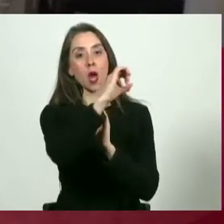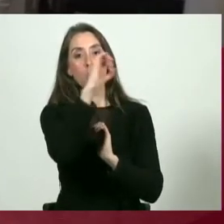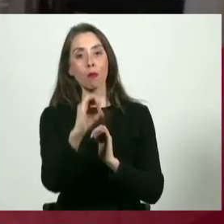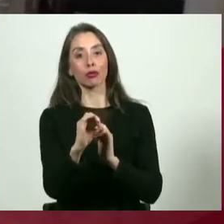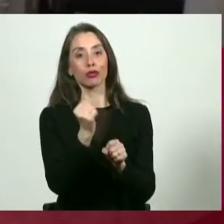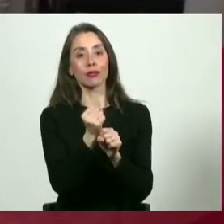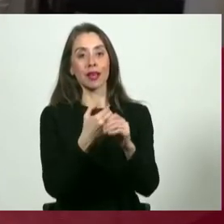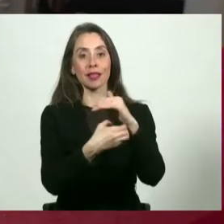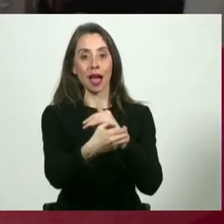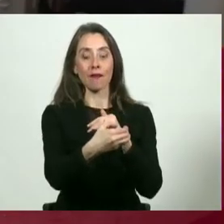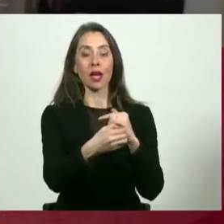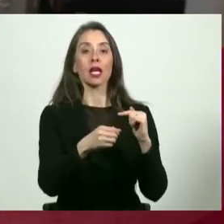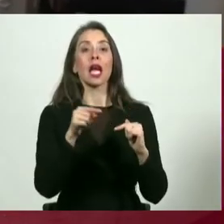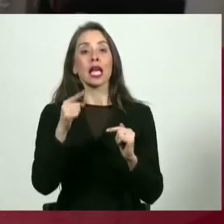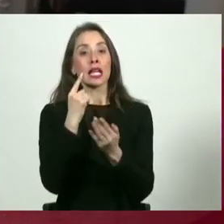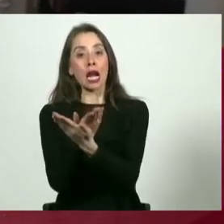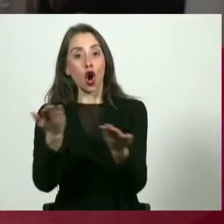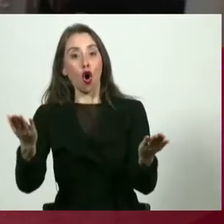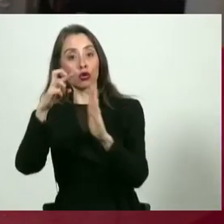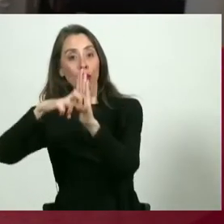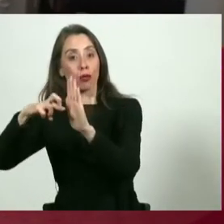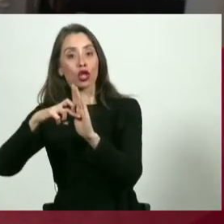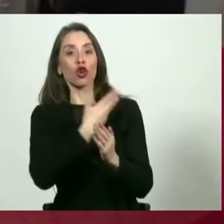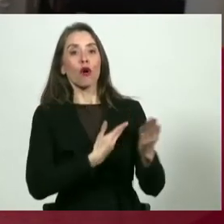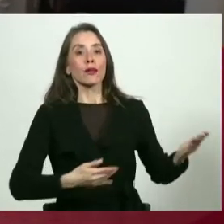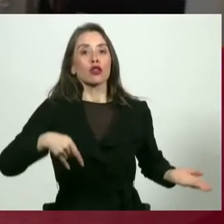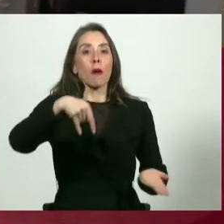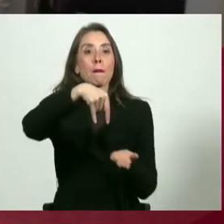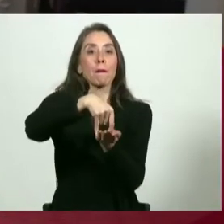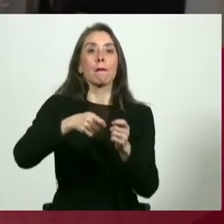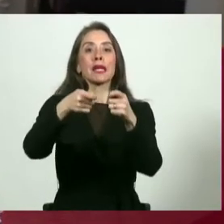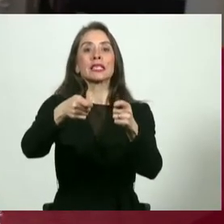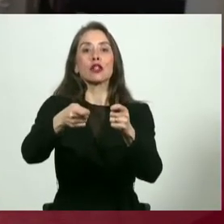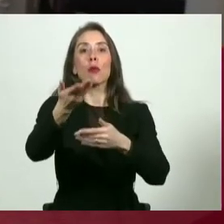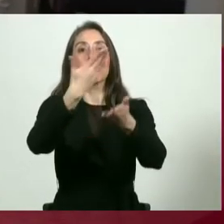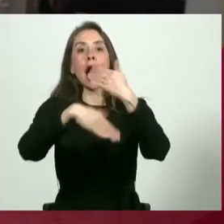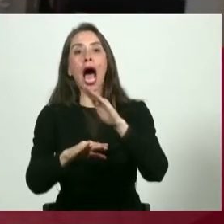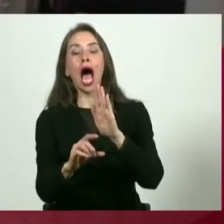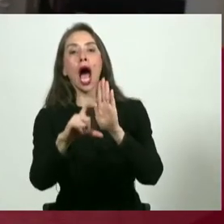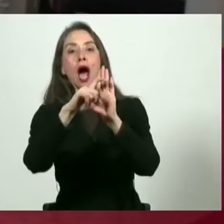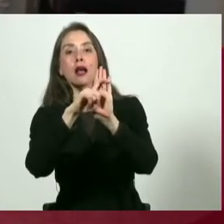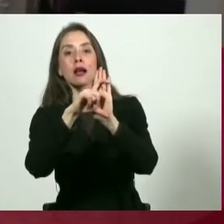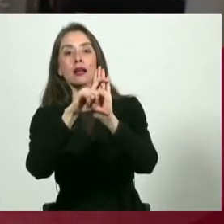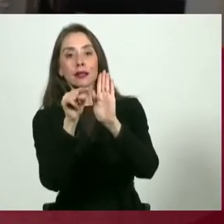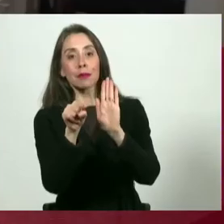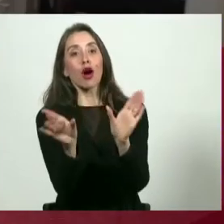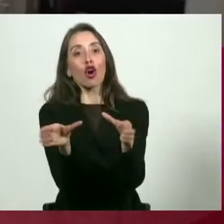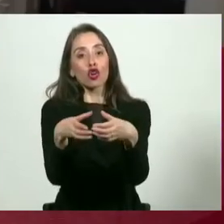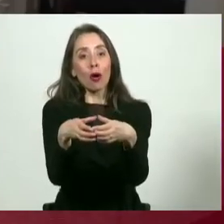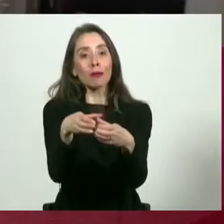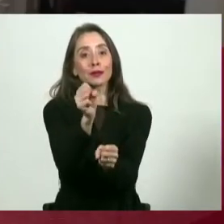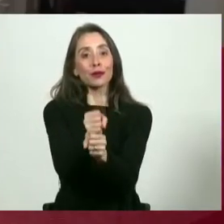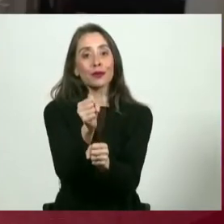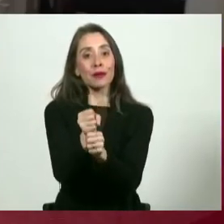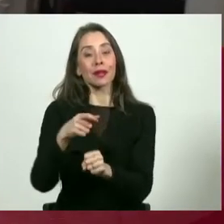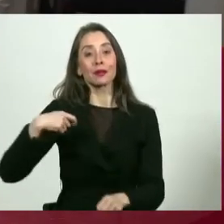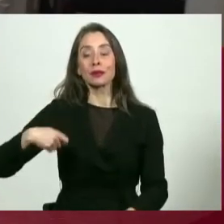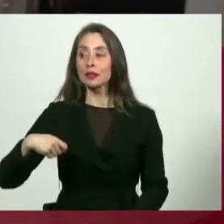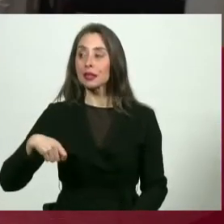preguntas concretas para usted. Sí, muchas gracias. Tomé nota de todas ellas. Intentaré responderlas. Sí, solo para